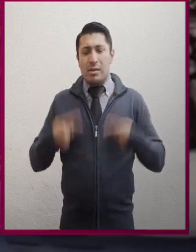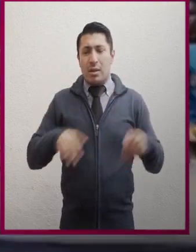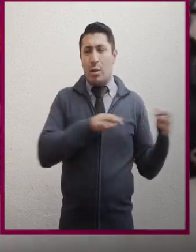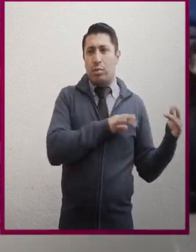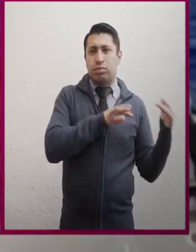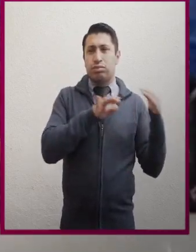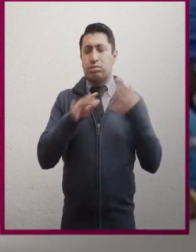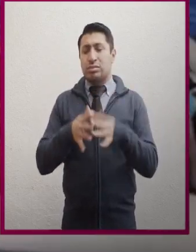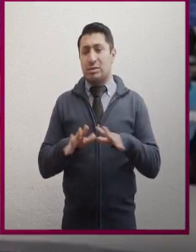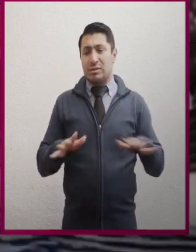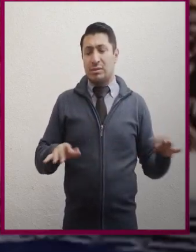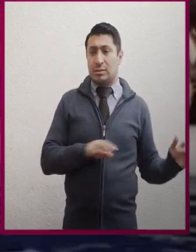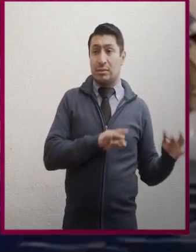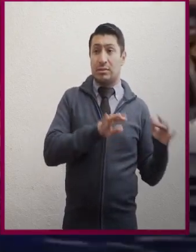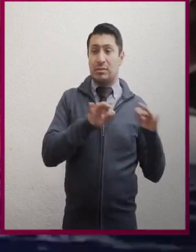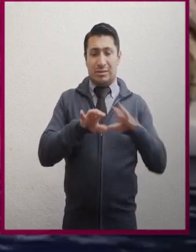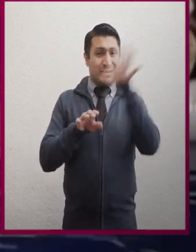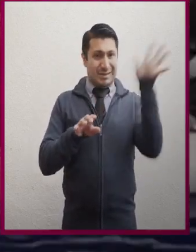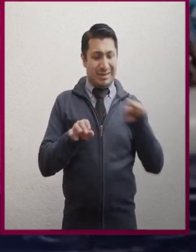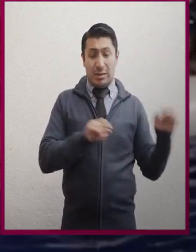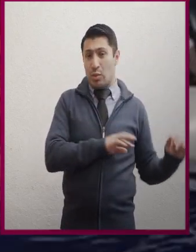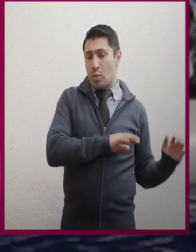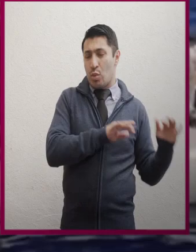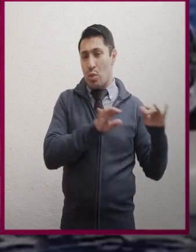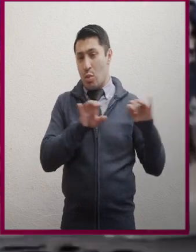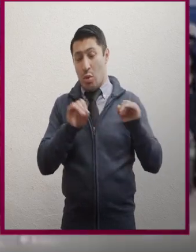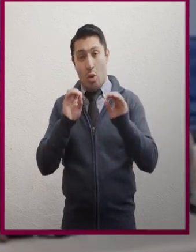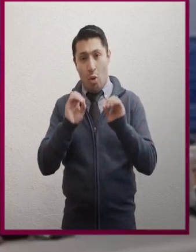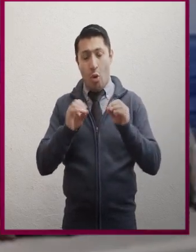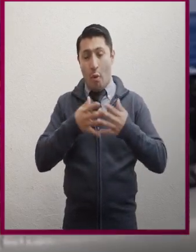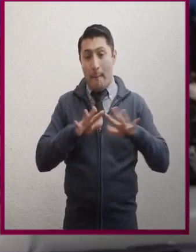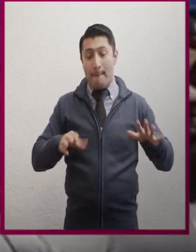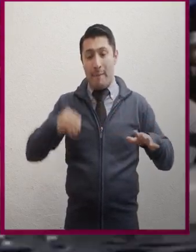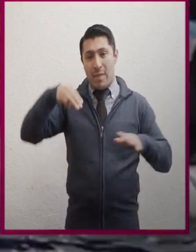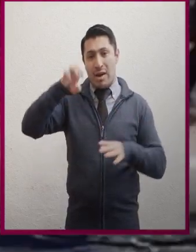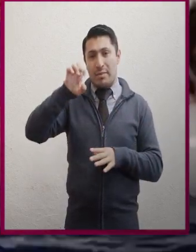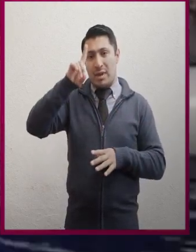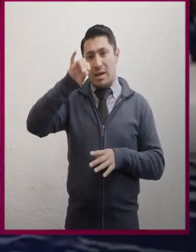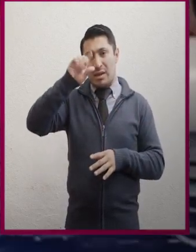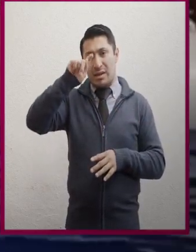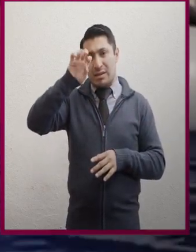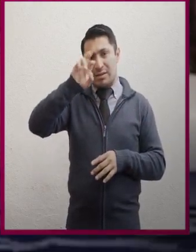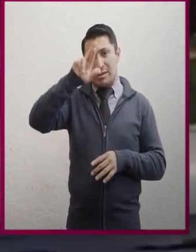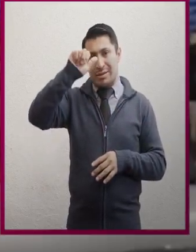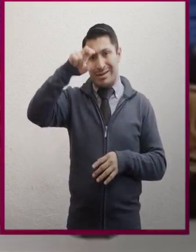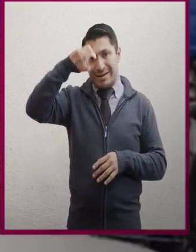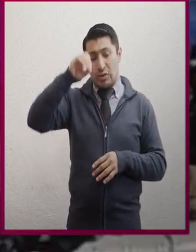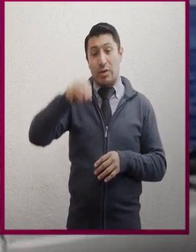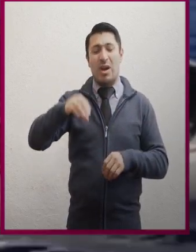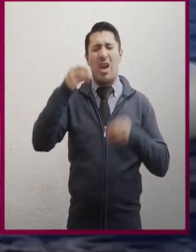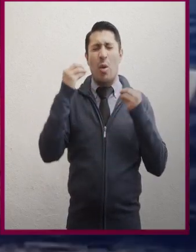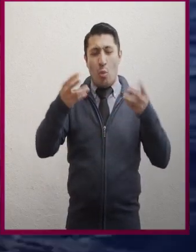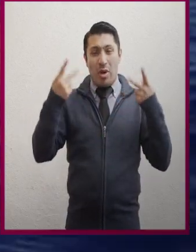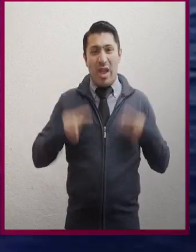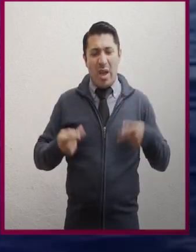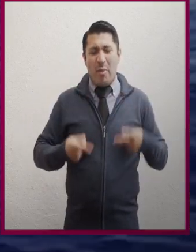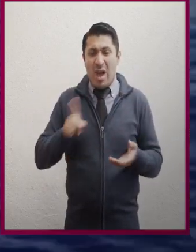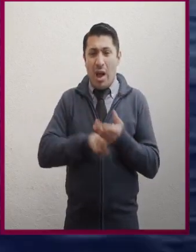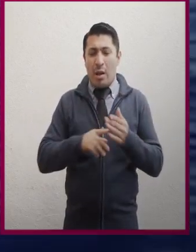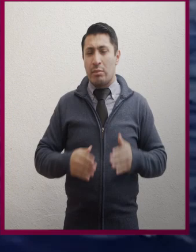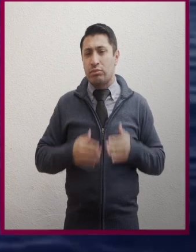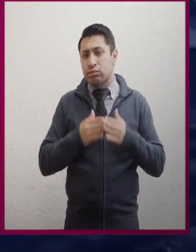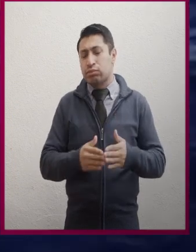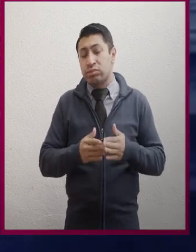africana o atraviesan el mar Mediterráneo, balsas con más gente de la que pueden soportar, hombres, mujeres y